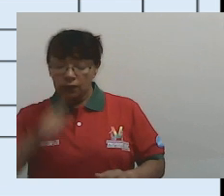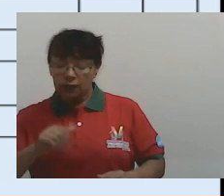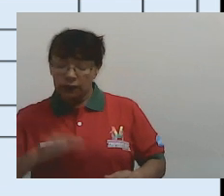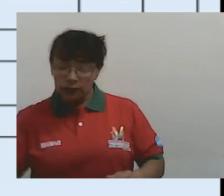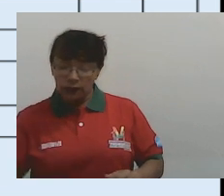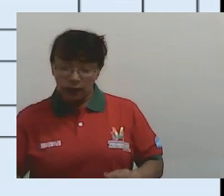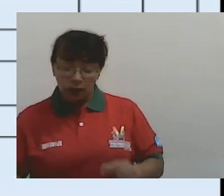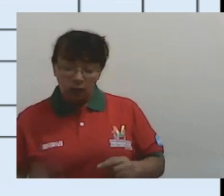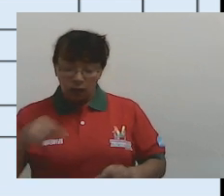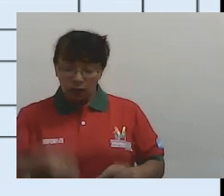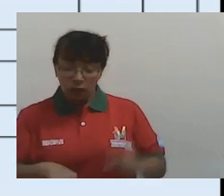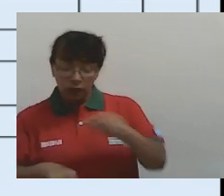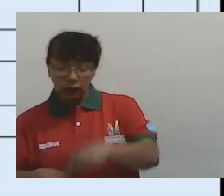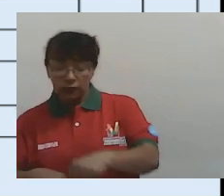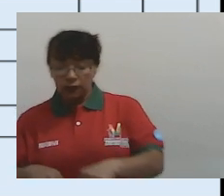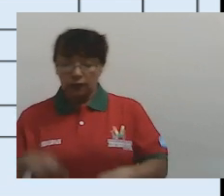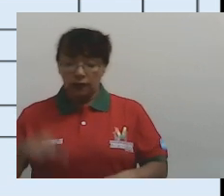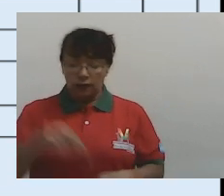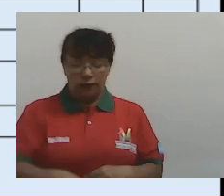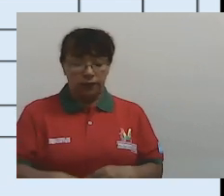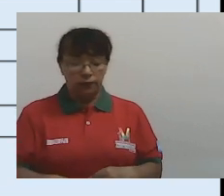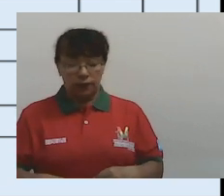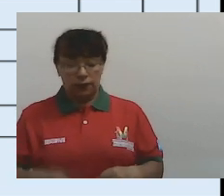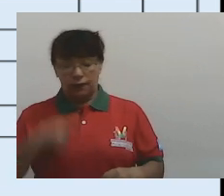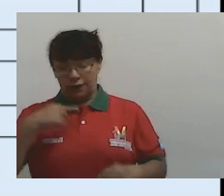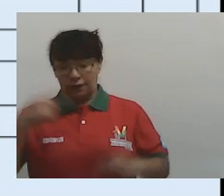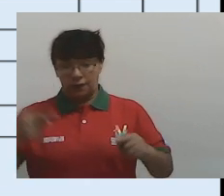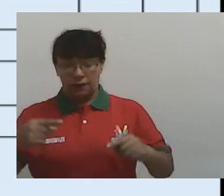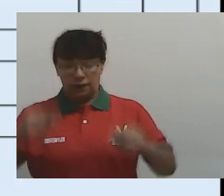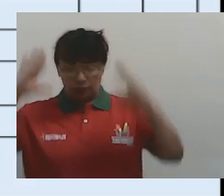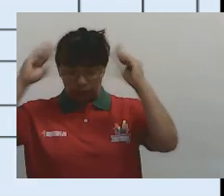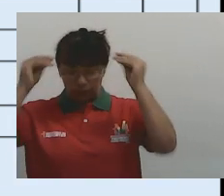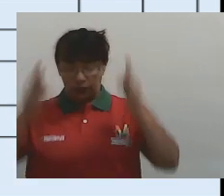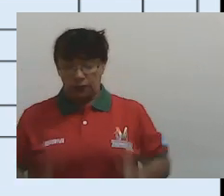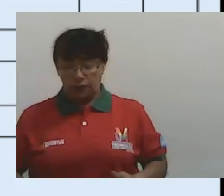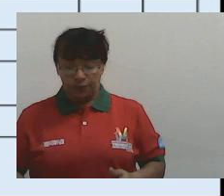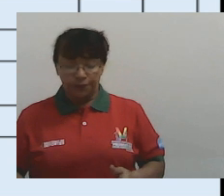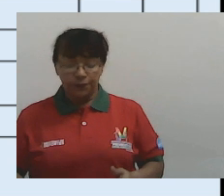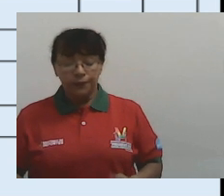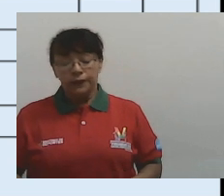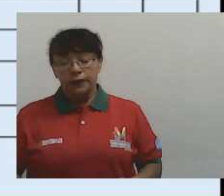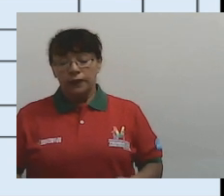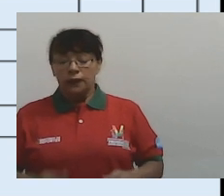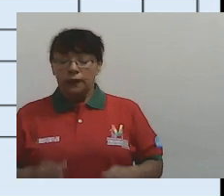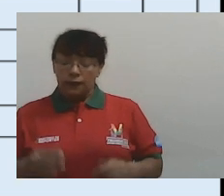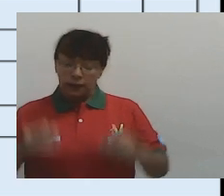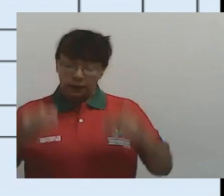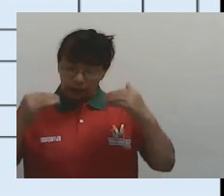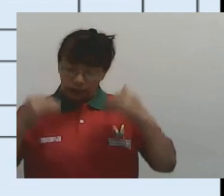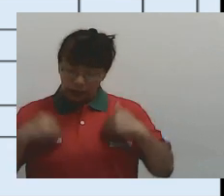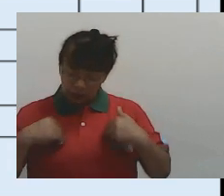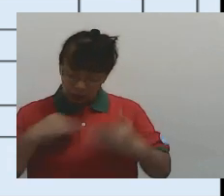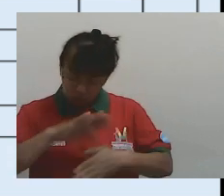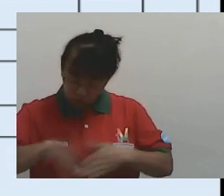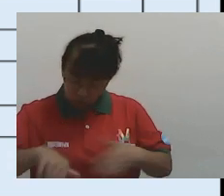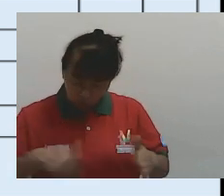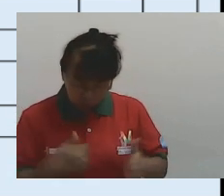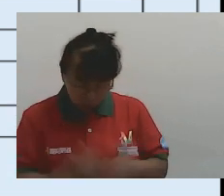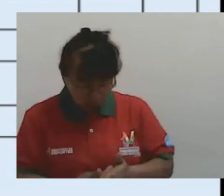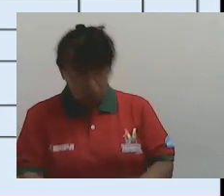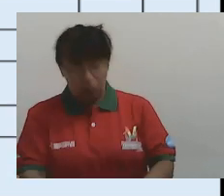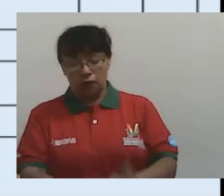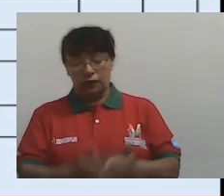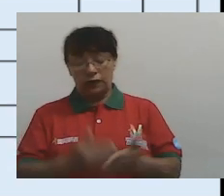una decisión del profesor. Y ahí están los resultados. Tenemos que tener fundamentalmente todas las marcas